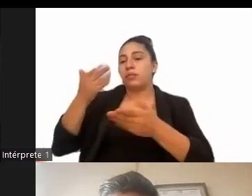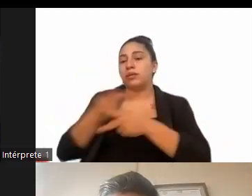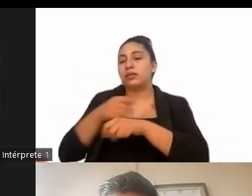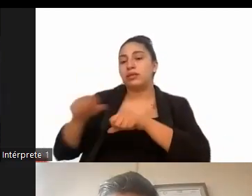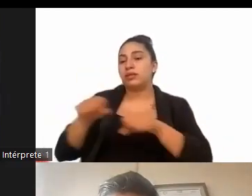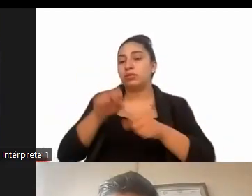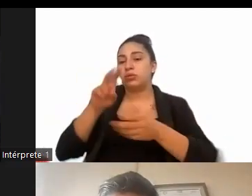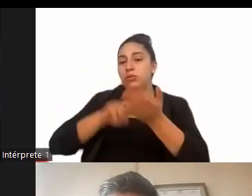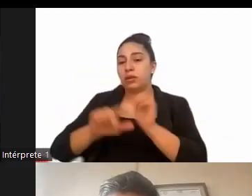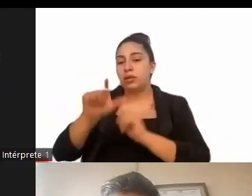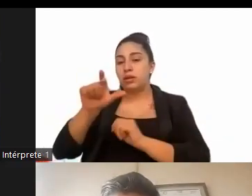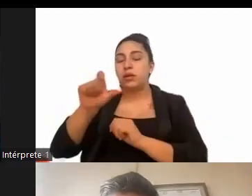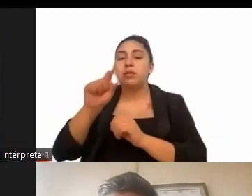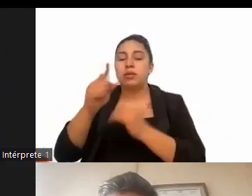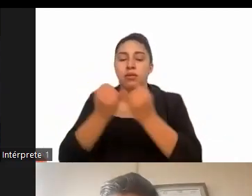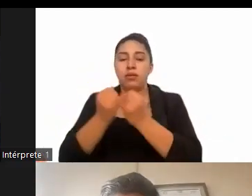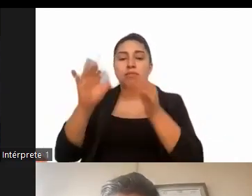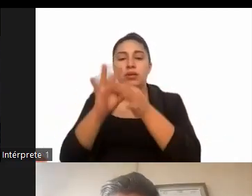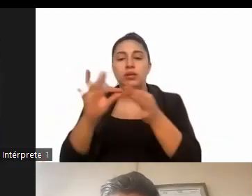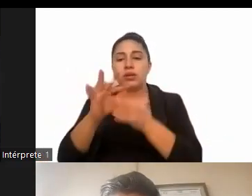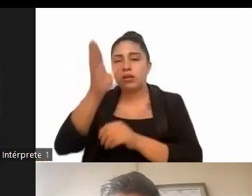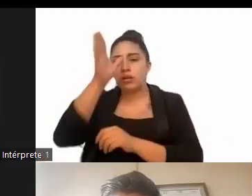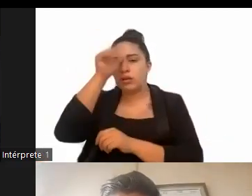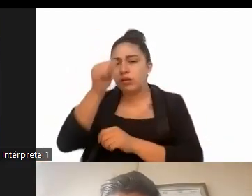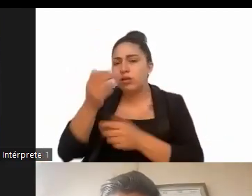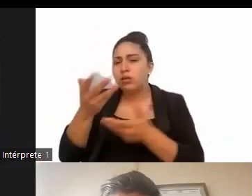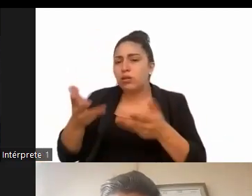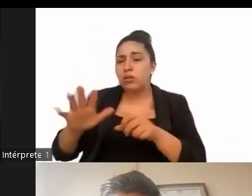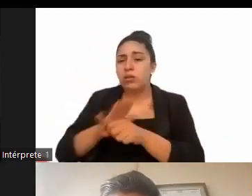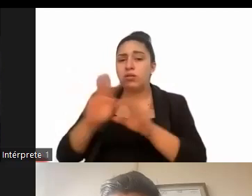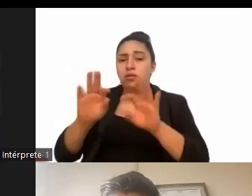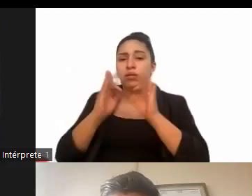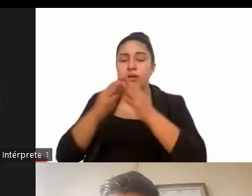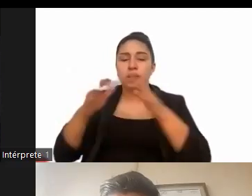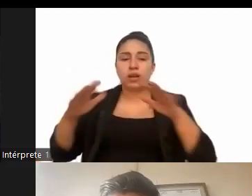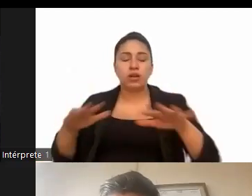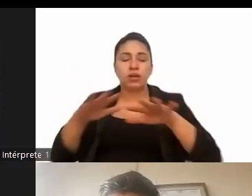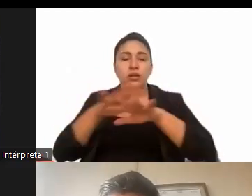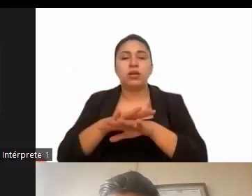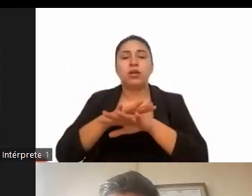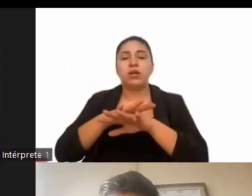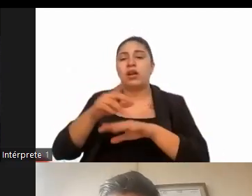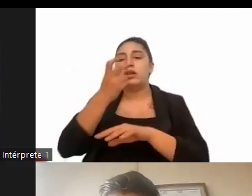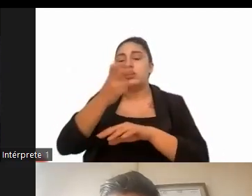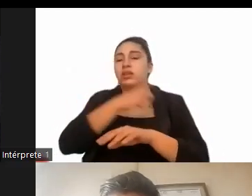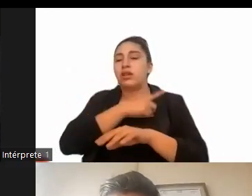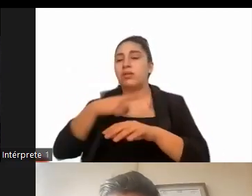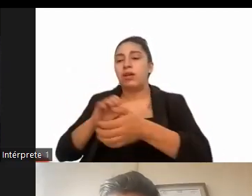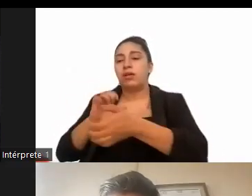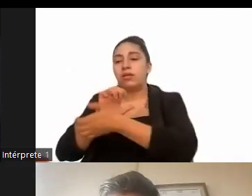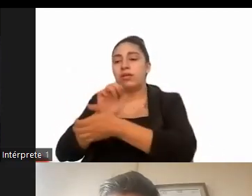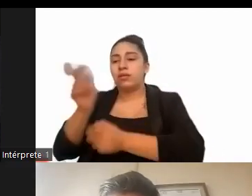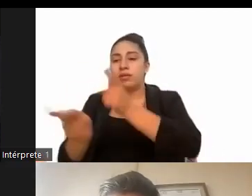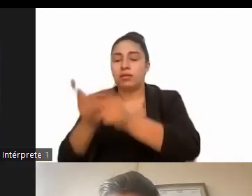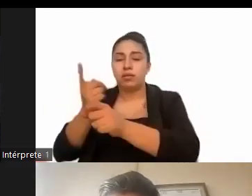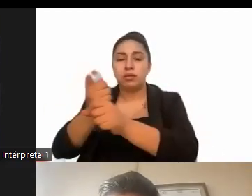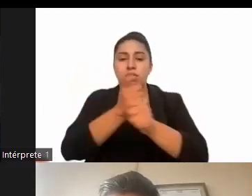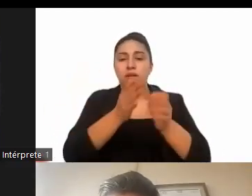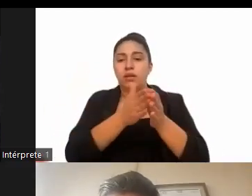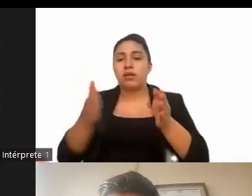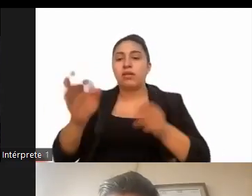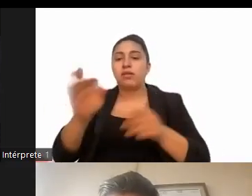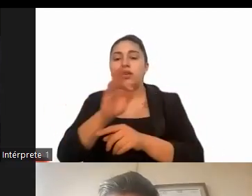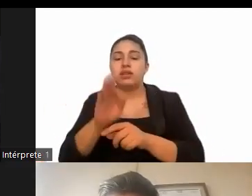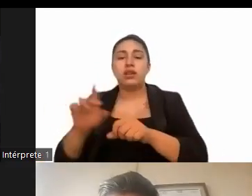su caso, fundar y motivar el cambio de modalidad, contemplando la puesta a disposición para consulta directa, habilitando días y horas